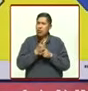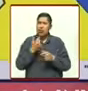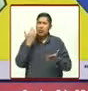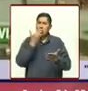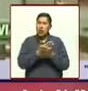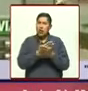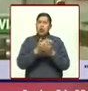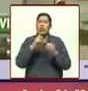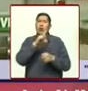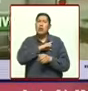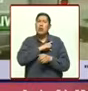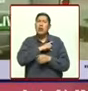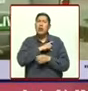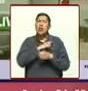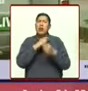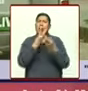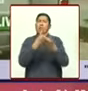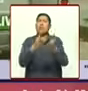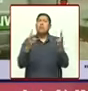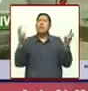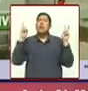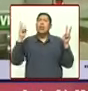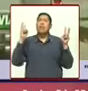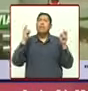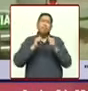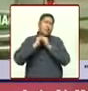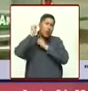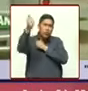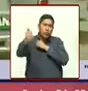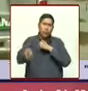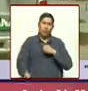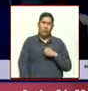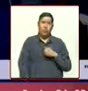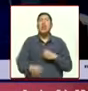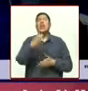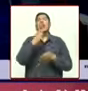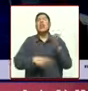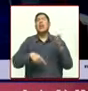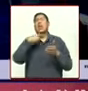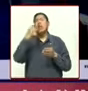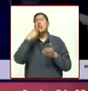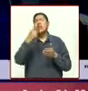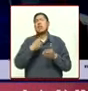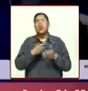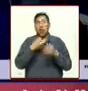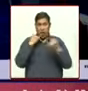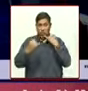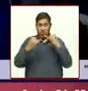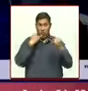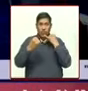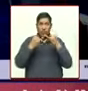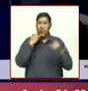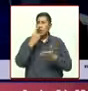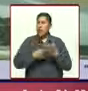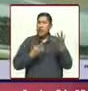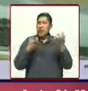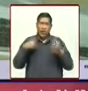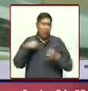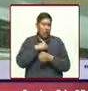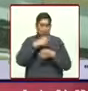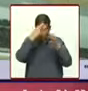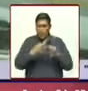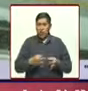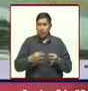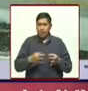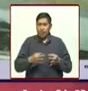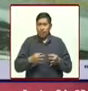hasta la policía boliviana en la unidad operativa de tránsito en Viacha. ¿Qué nos dijeron? ¿Qué dice esta información? Que queremos